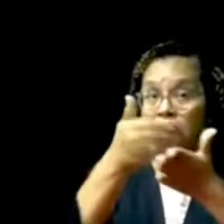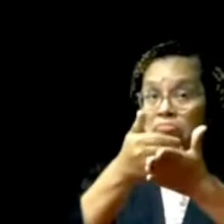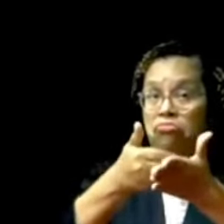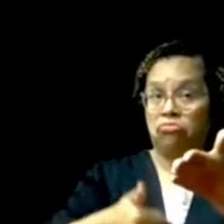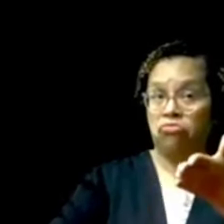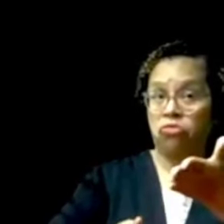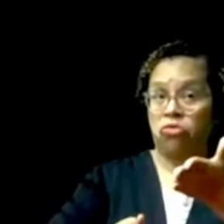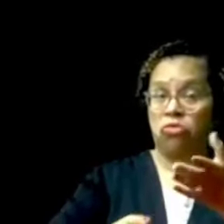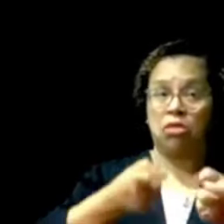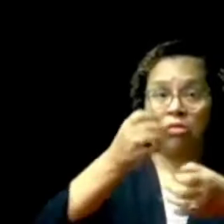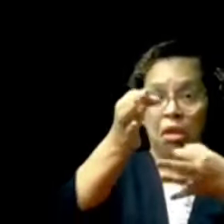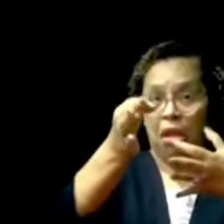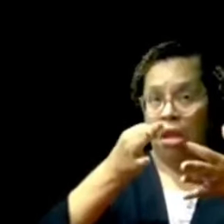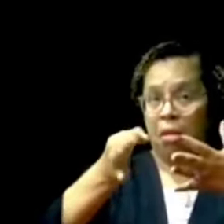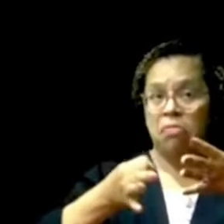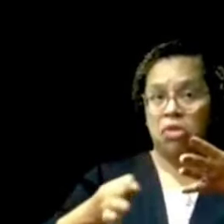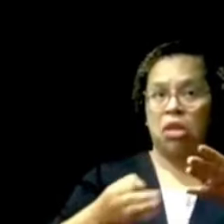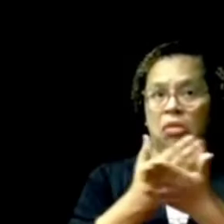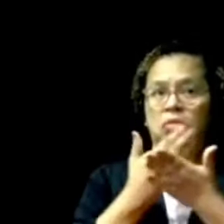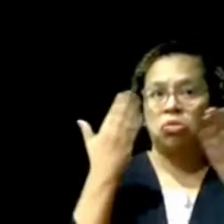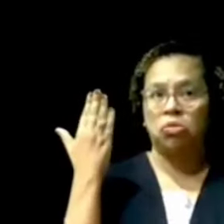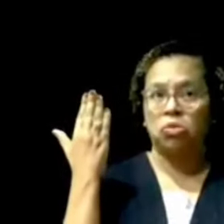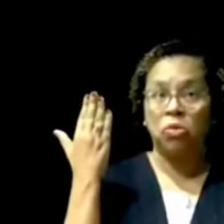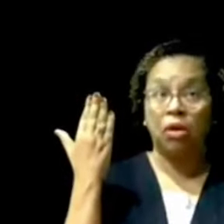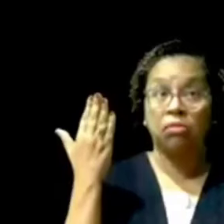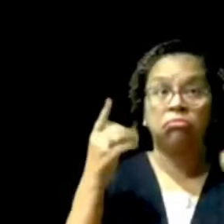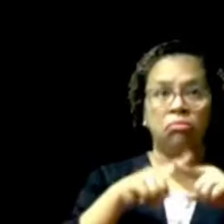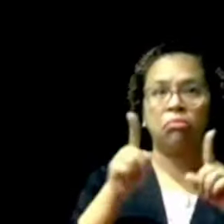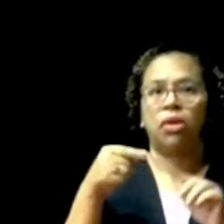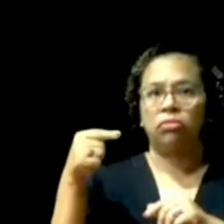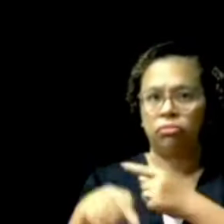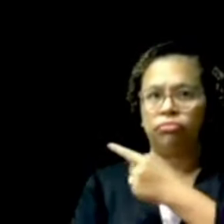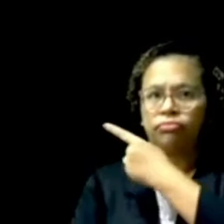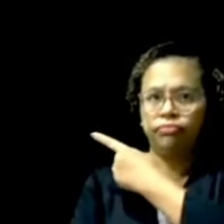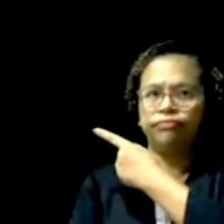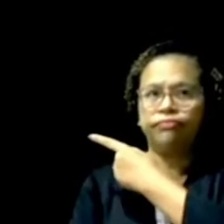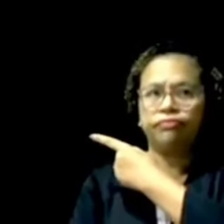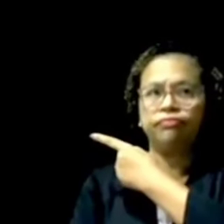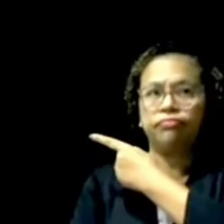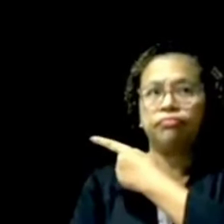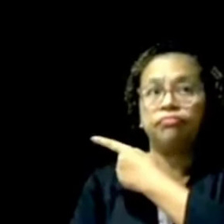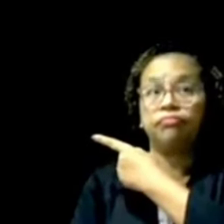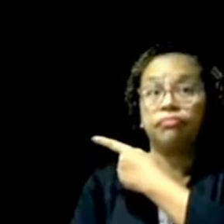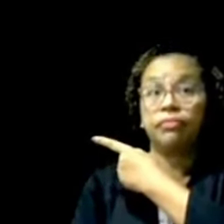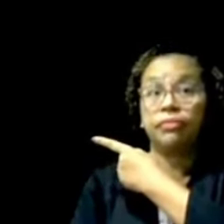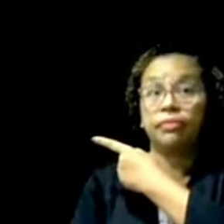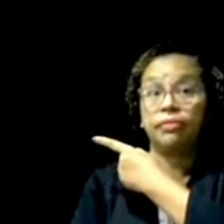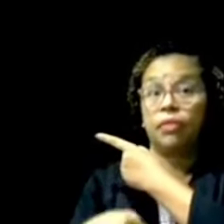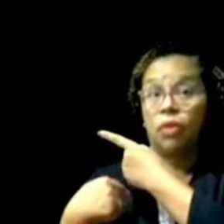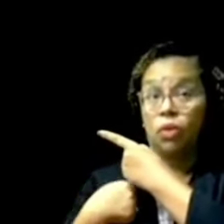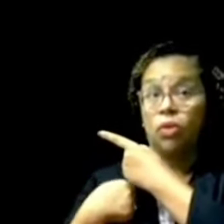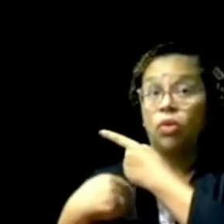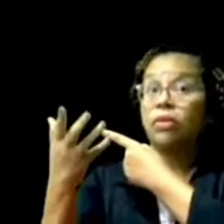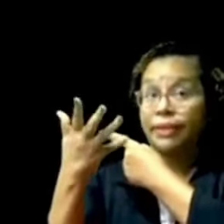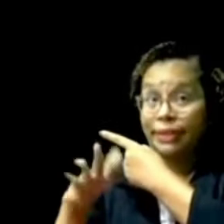y ahí está completa e impresa la declaración jurada, que está bien hecha. Y yo no me refiero al caso mío, me